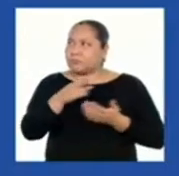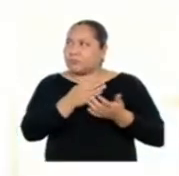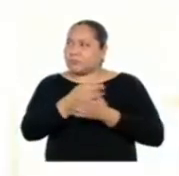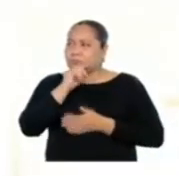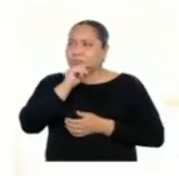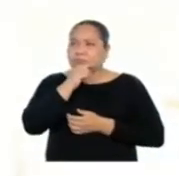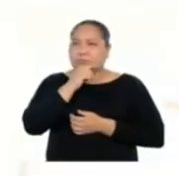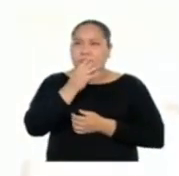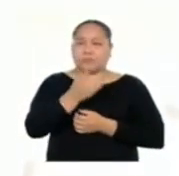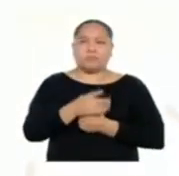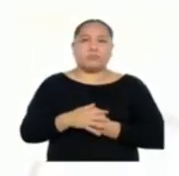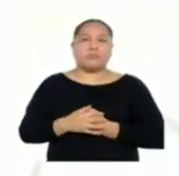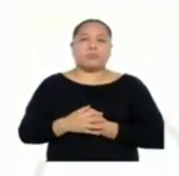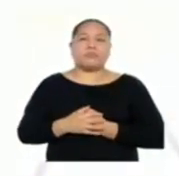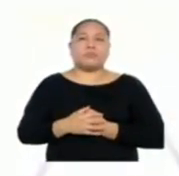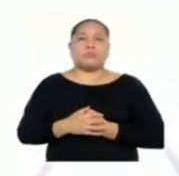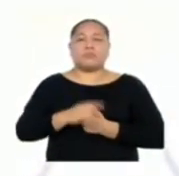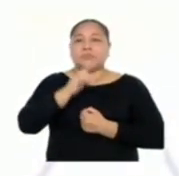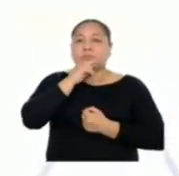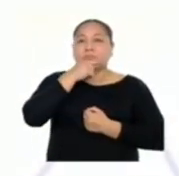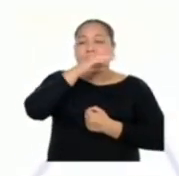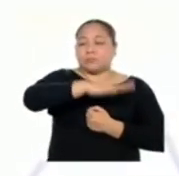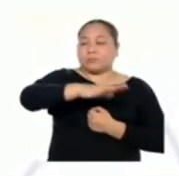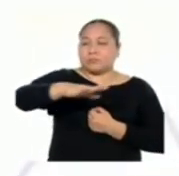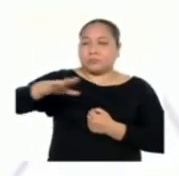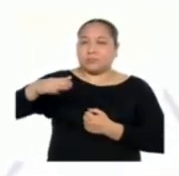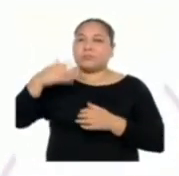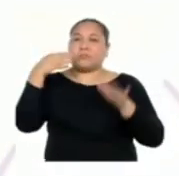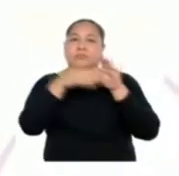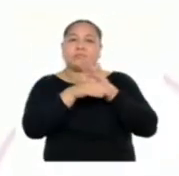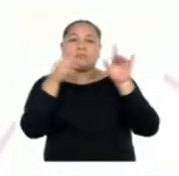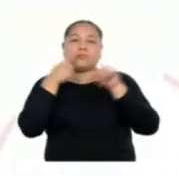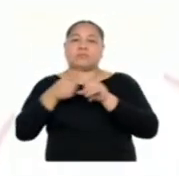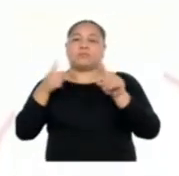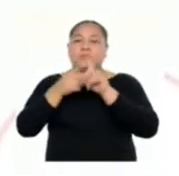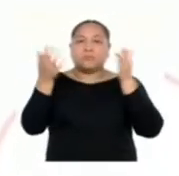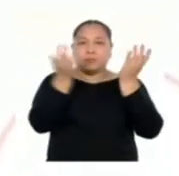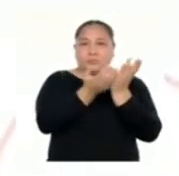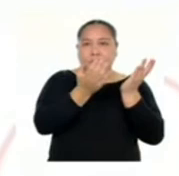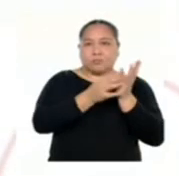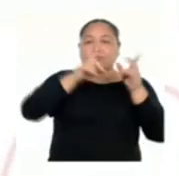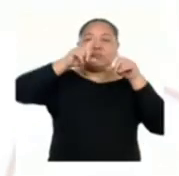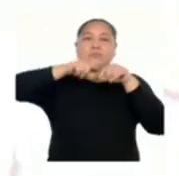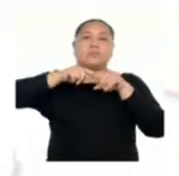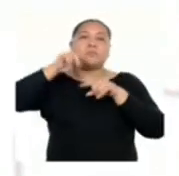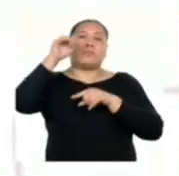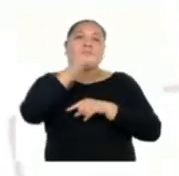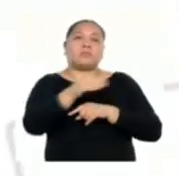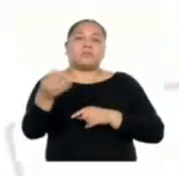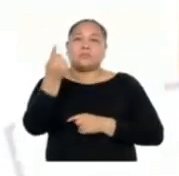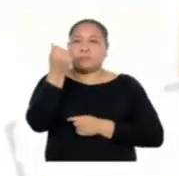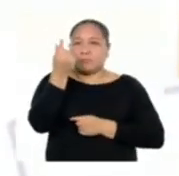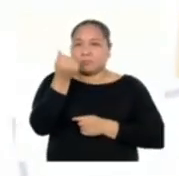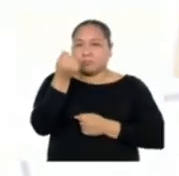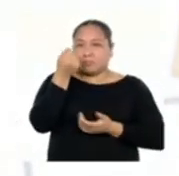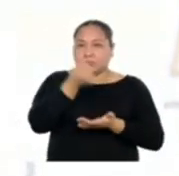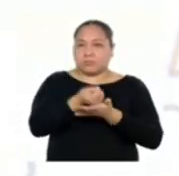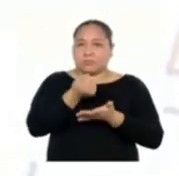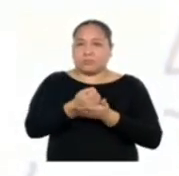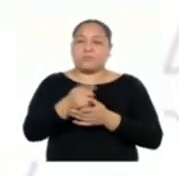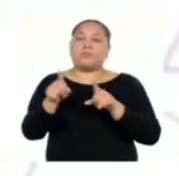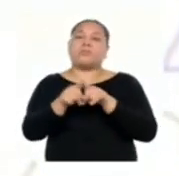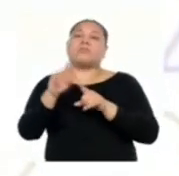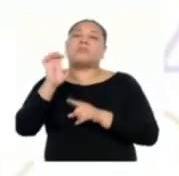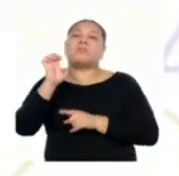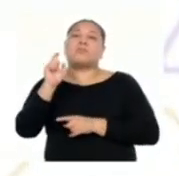mujeres? Las niñas accedían a diferentes tipos de escuelas según su condición económico y